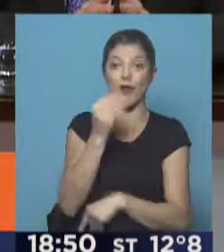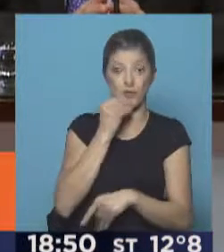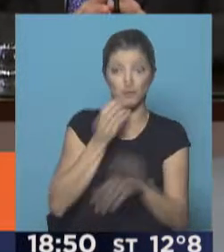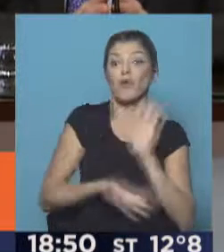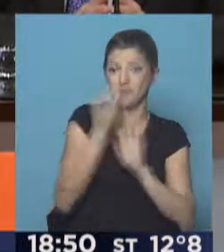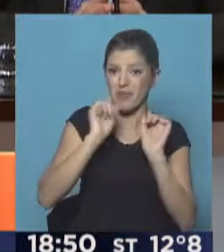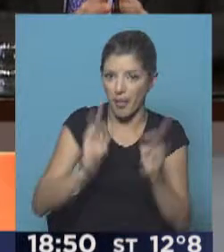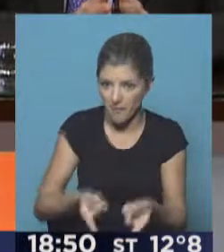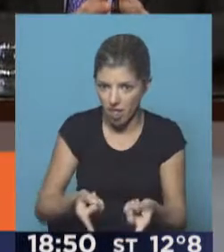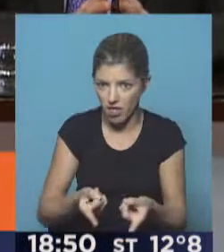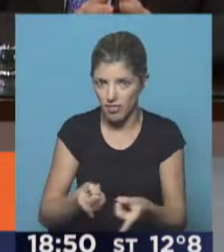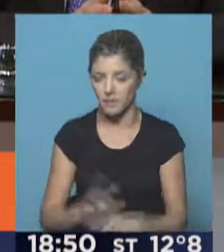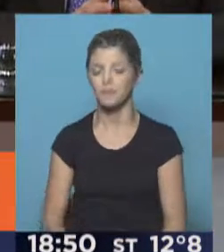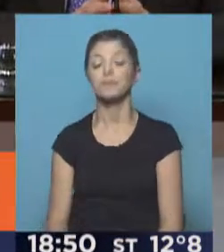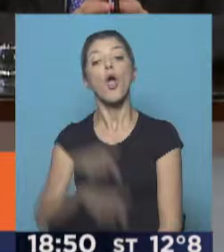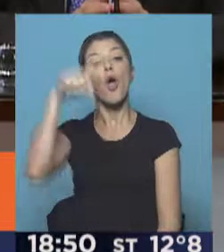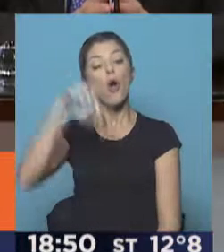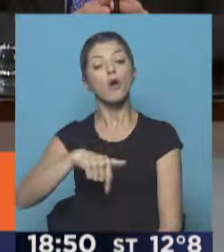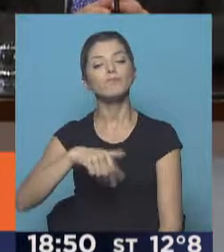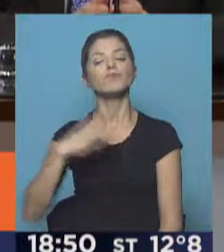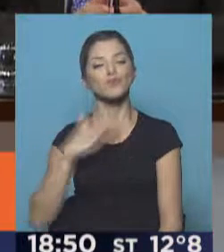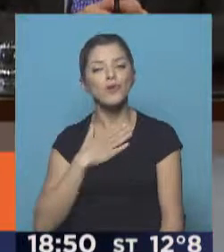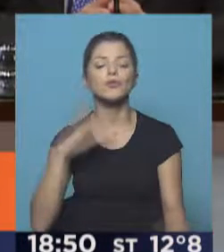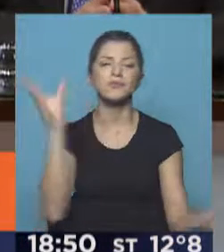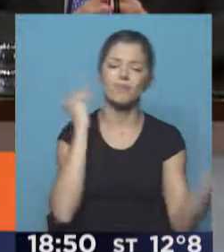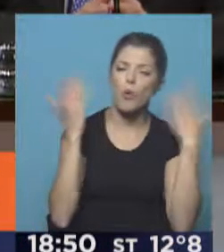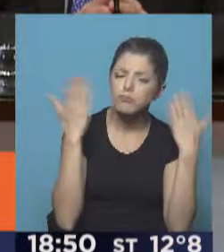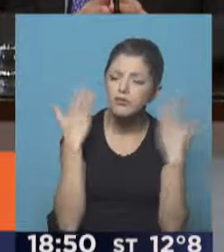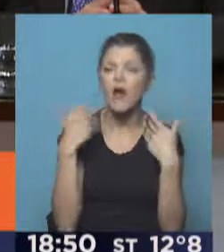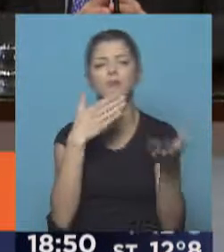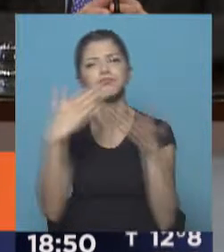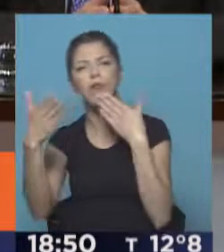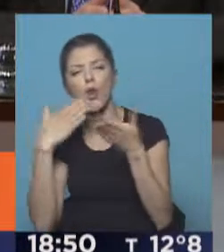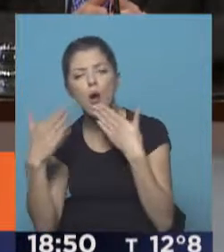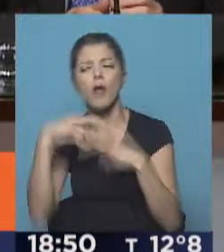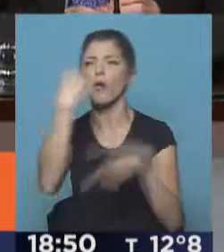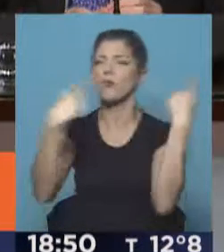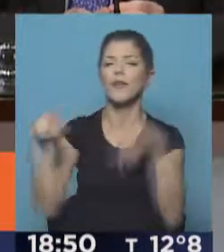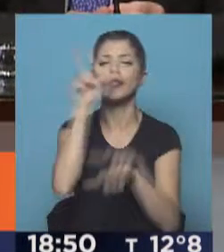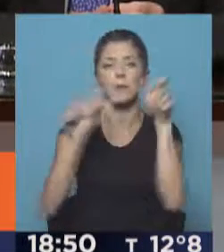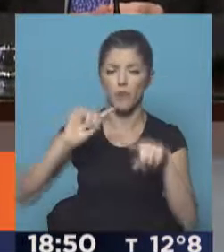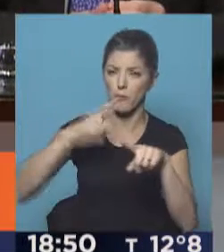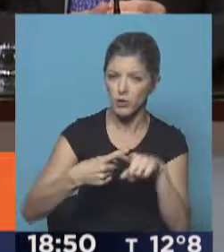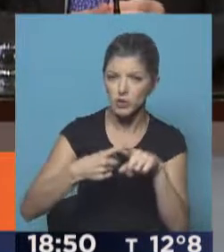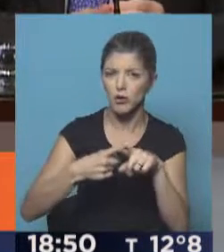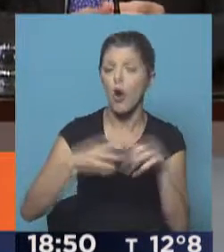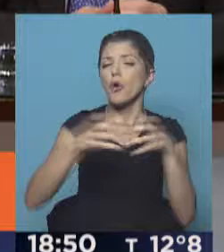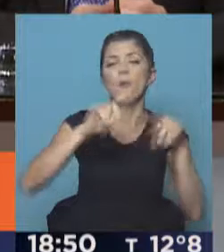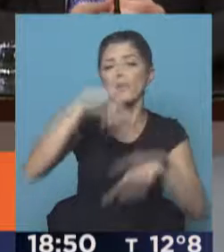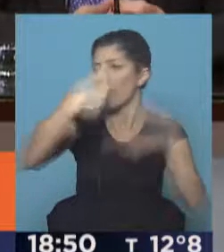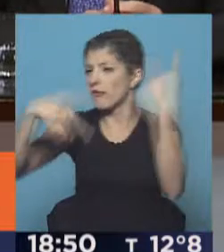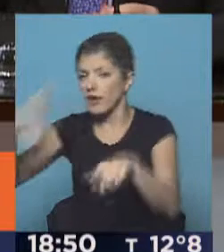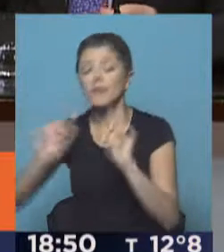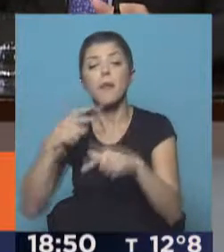partir de hablar y escuchar y conversar con dirigentes de la oposición, con la misma